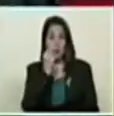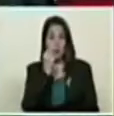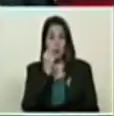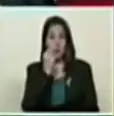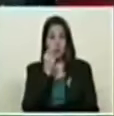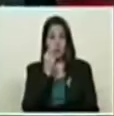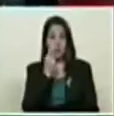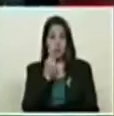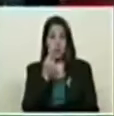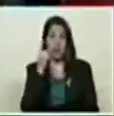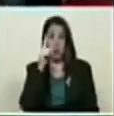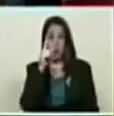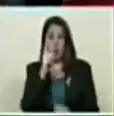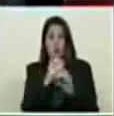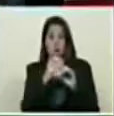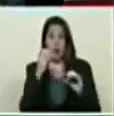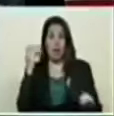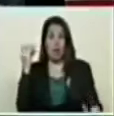Un solo palo